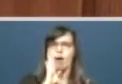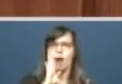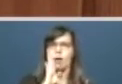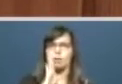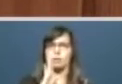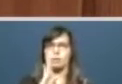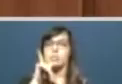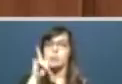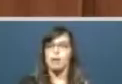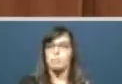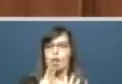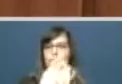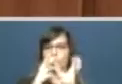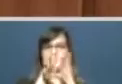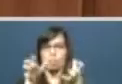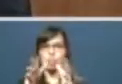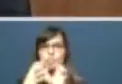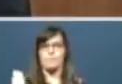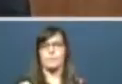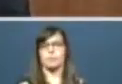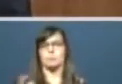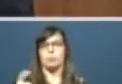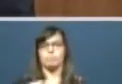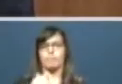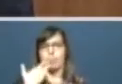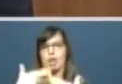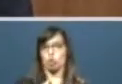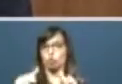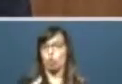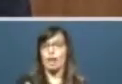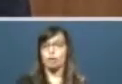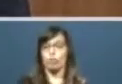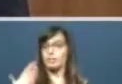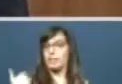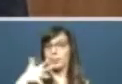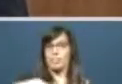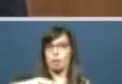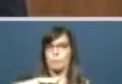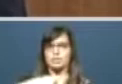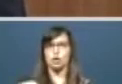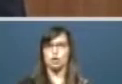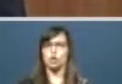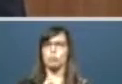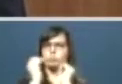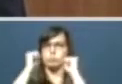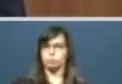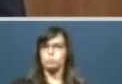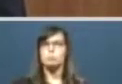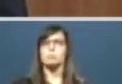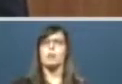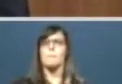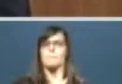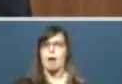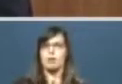con los agentes del diálogo social así hace cinco meses suscribimos el plan de estímulos al crecimiento y el empleo para